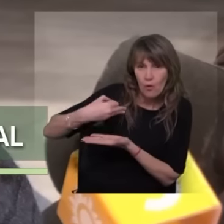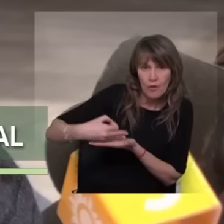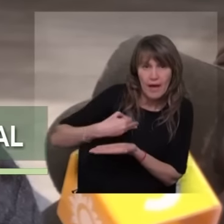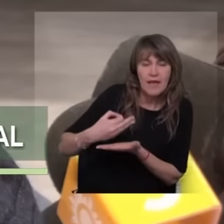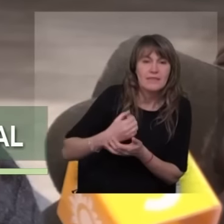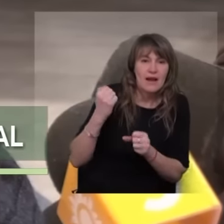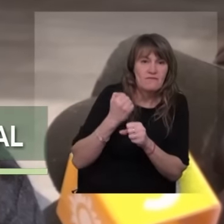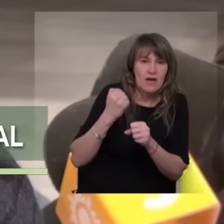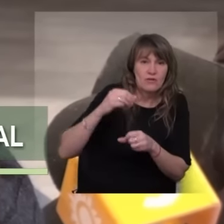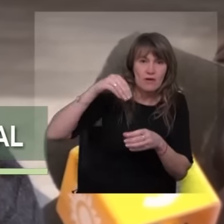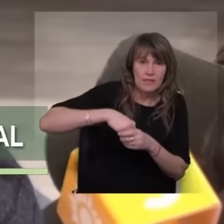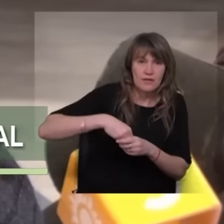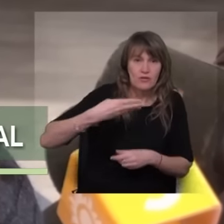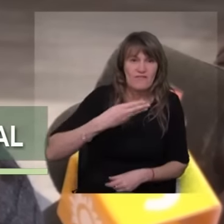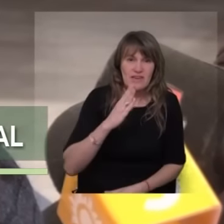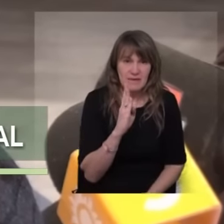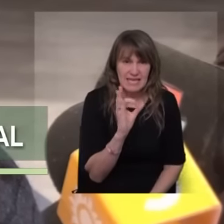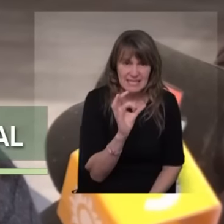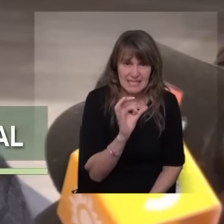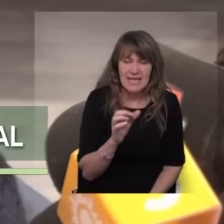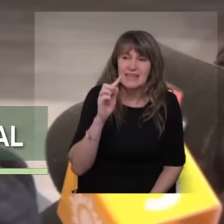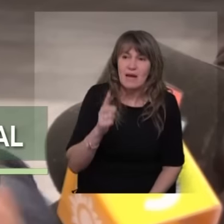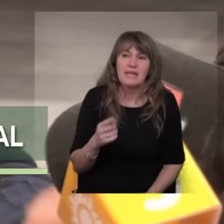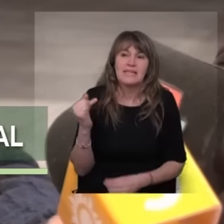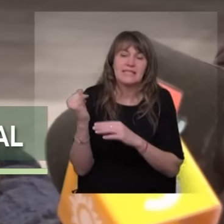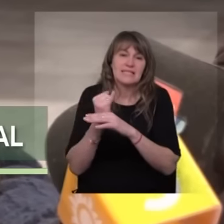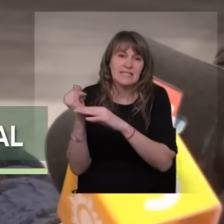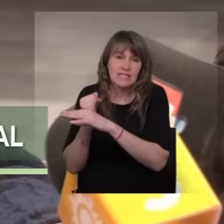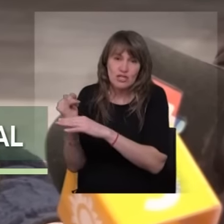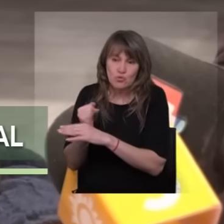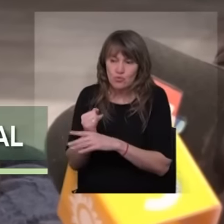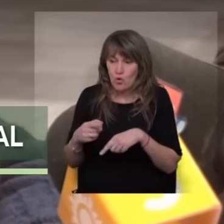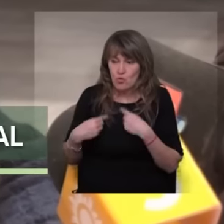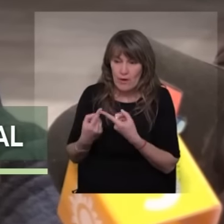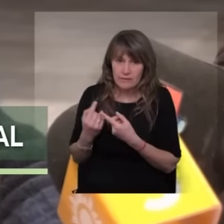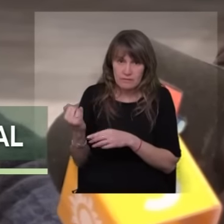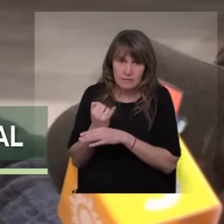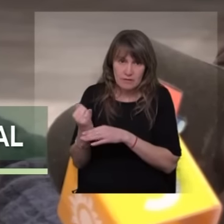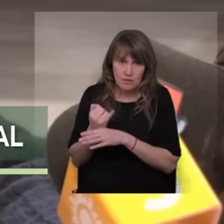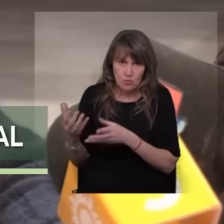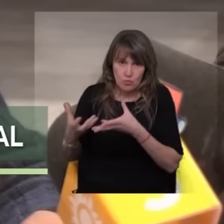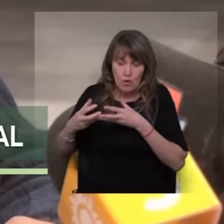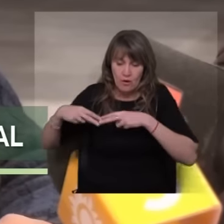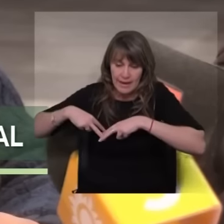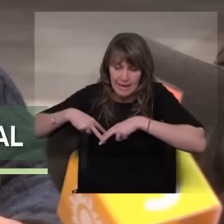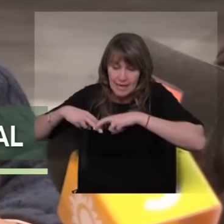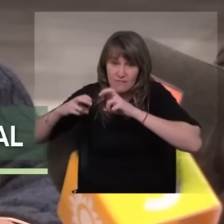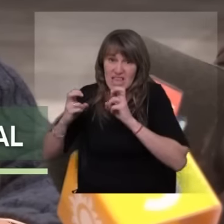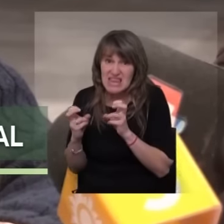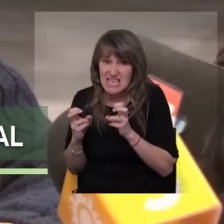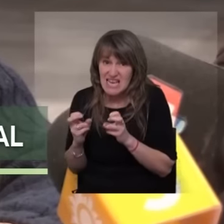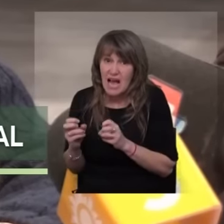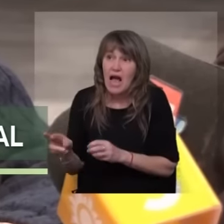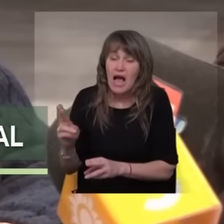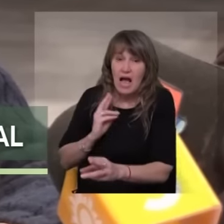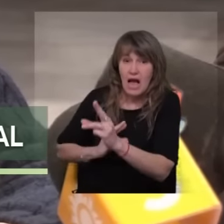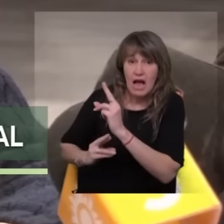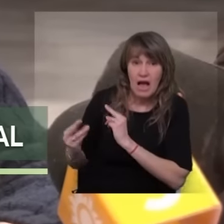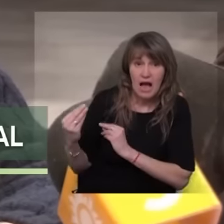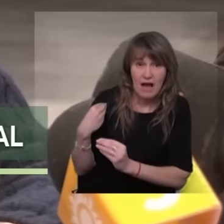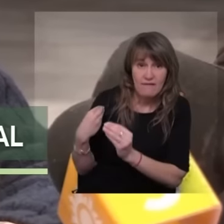bps sino por nuestro propio instituto cuesta Duarte que los las necesidades de